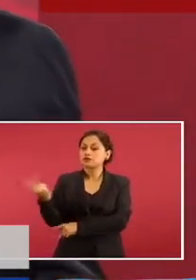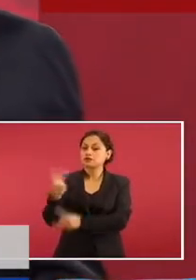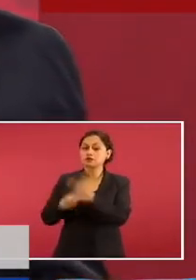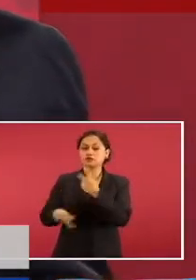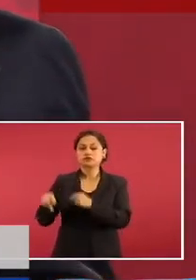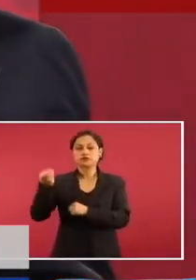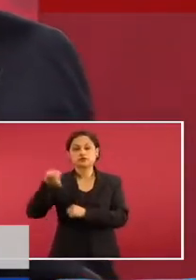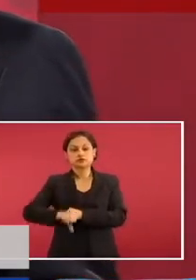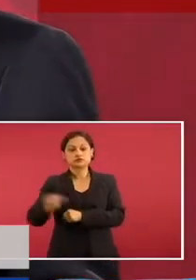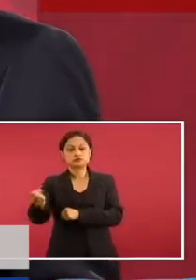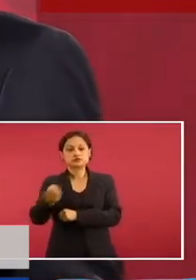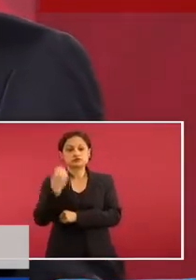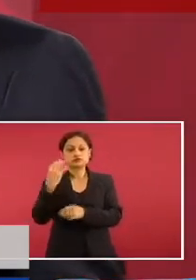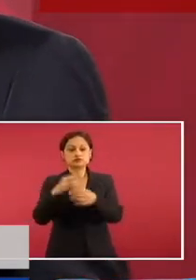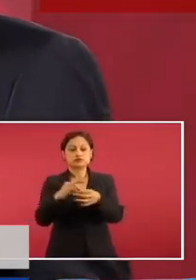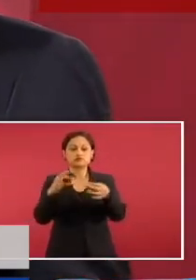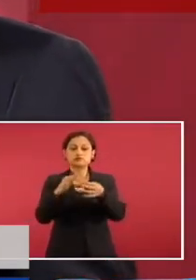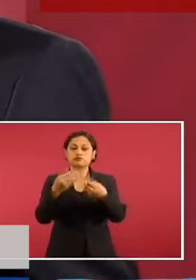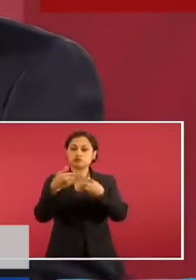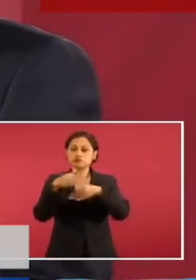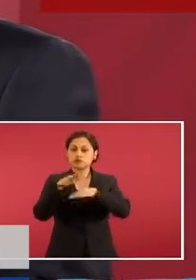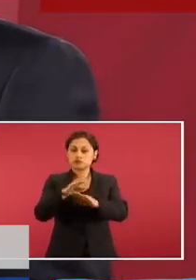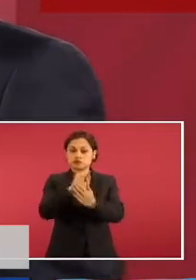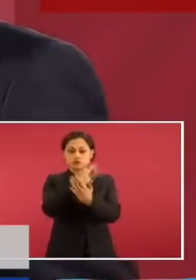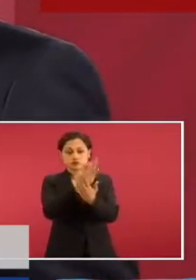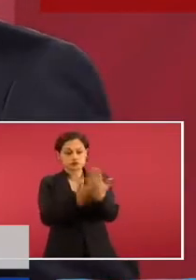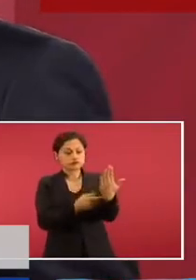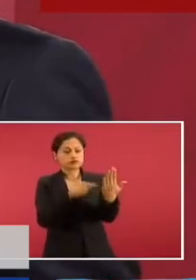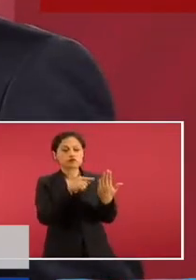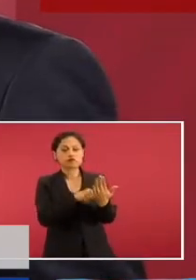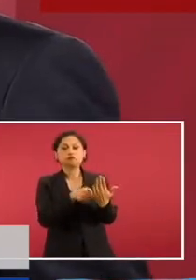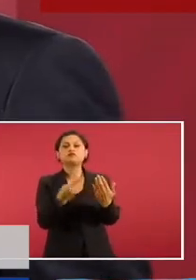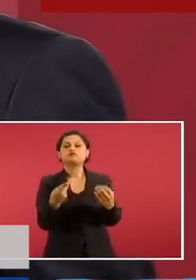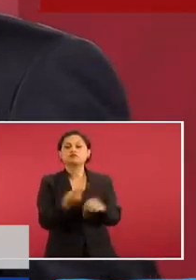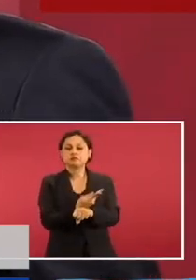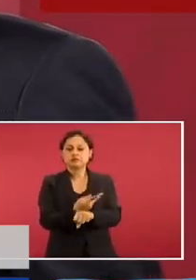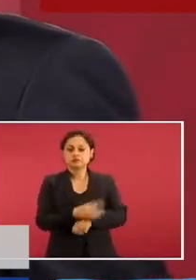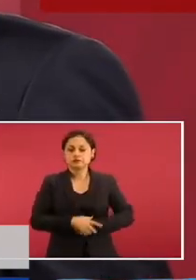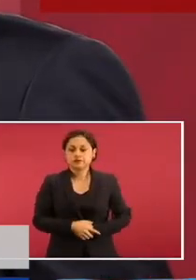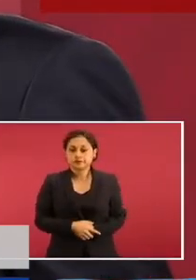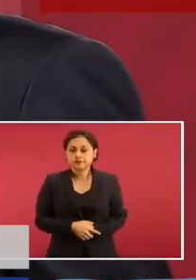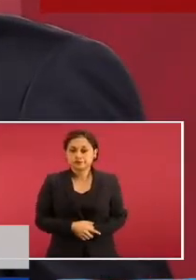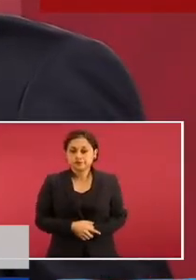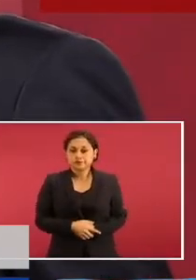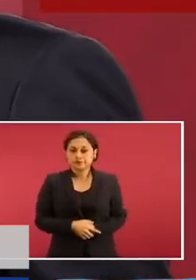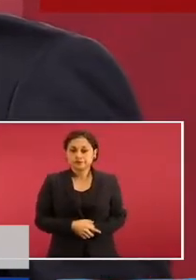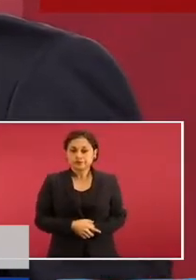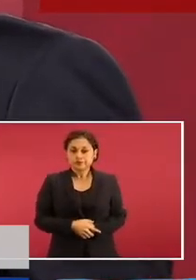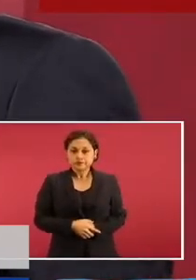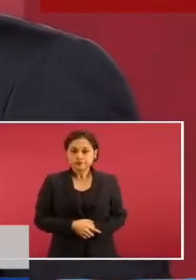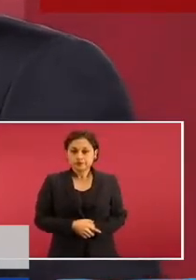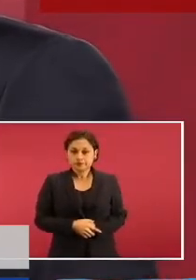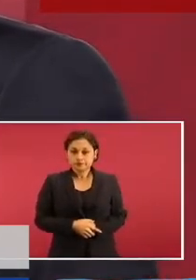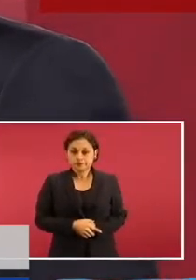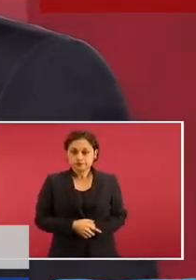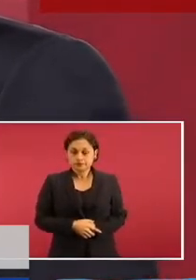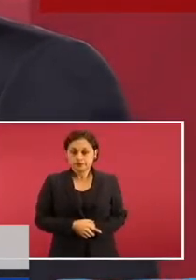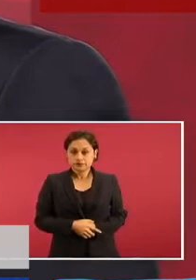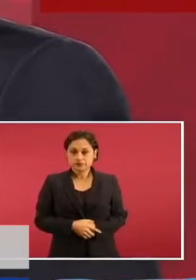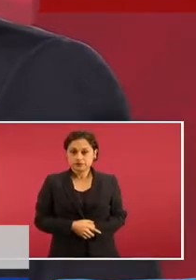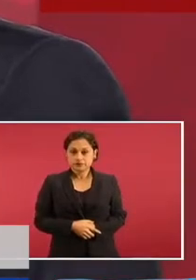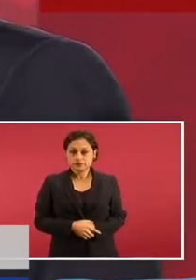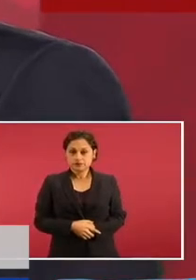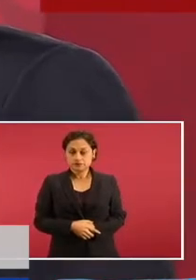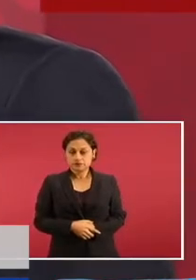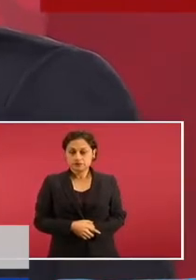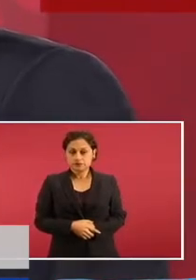quedarse en casa. Pide que no vaya gente a los aeropuertos a verlo. Hoy estará en Tijuana, en donde el director de la Coparmex utiliza diariamente su representación